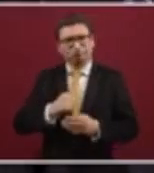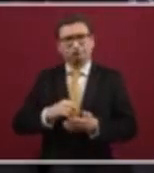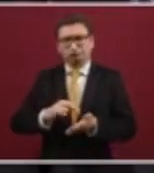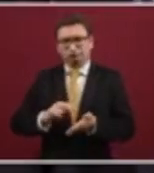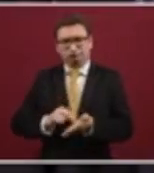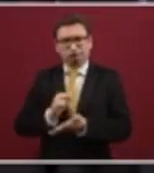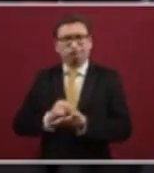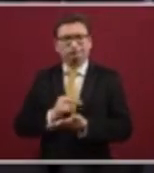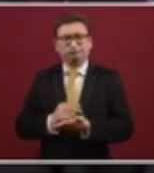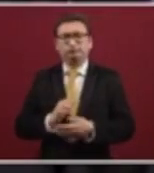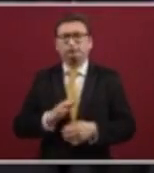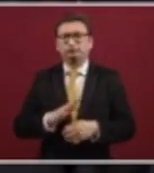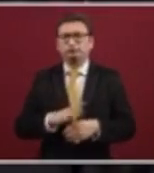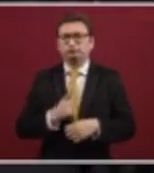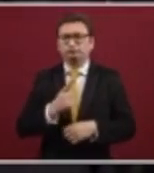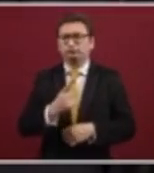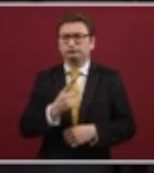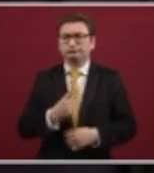sobre todo porque